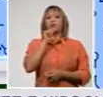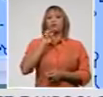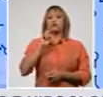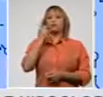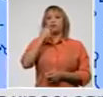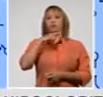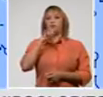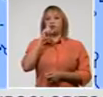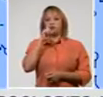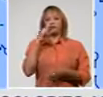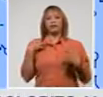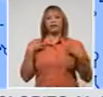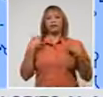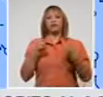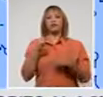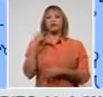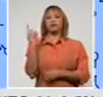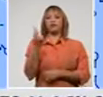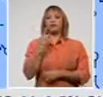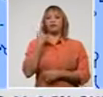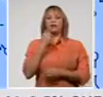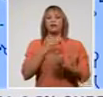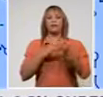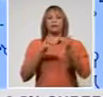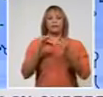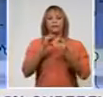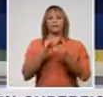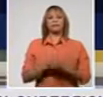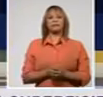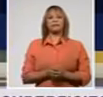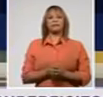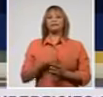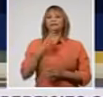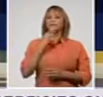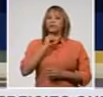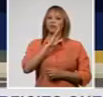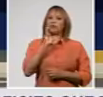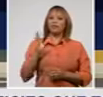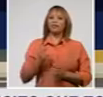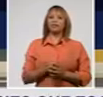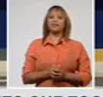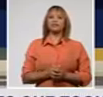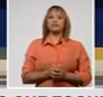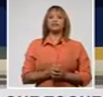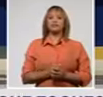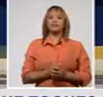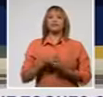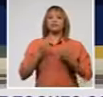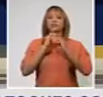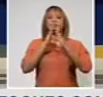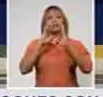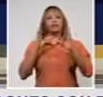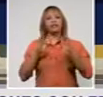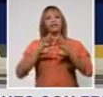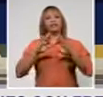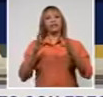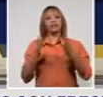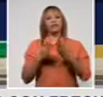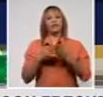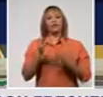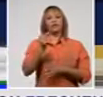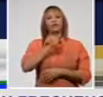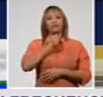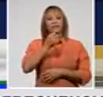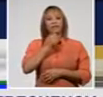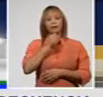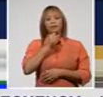de epidemiología del MINSAP. Doctor, buenos días. Buenos días a ustedes, buenos días a Lázaro Manuel que nos acompaña